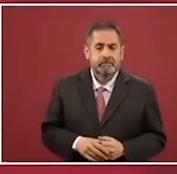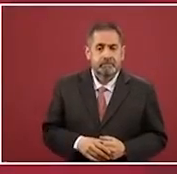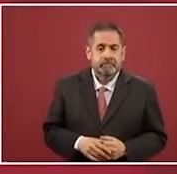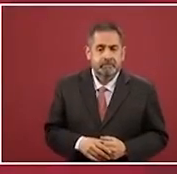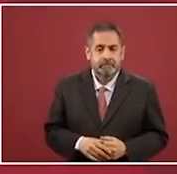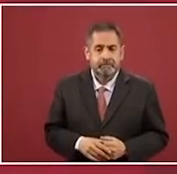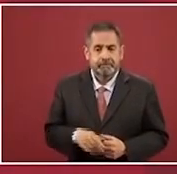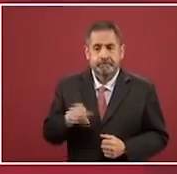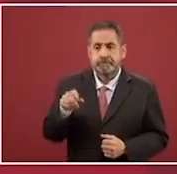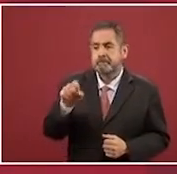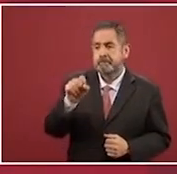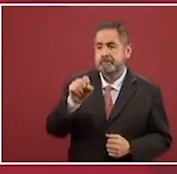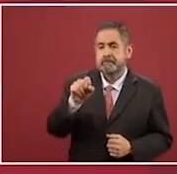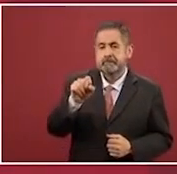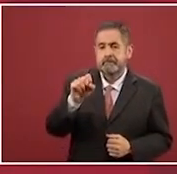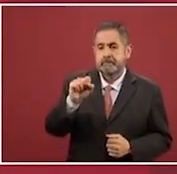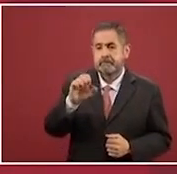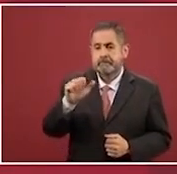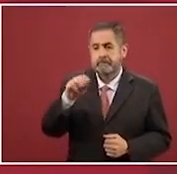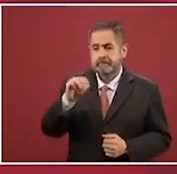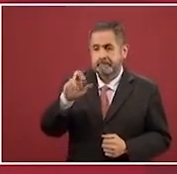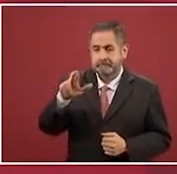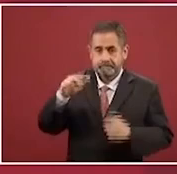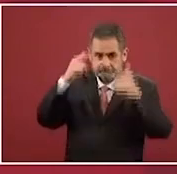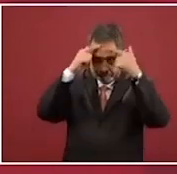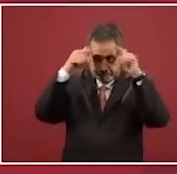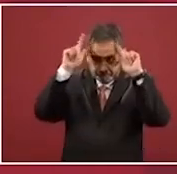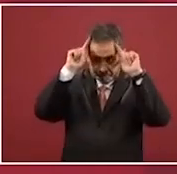la Secretaría de Marina